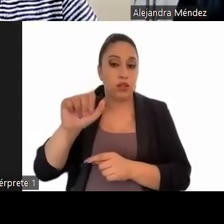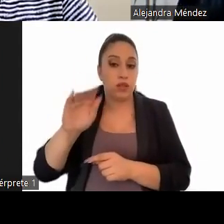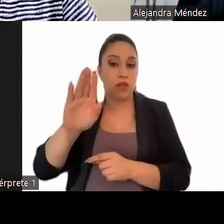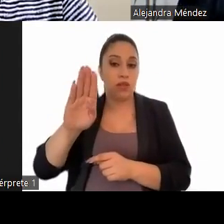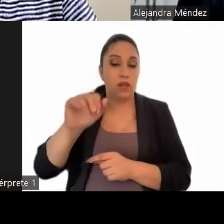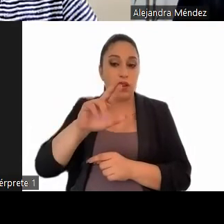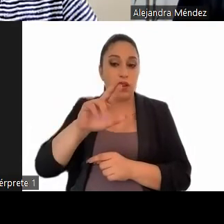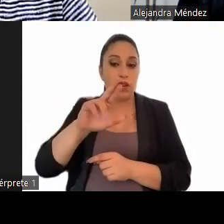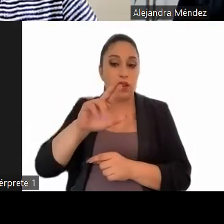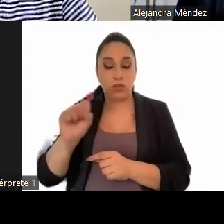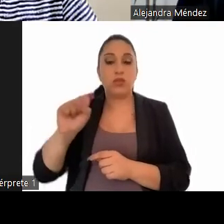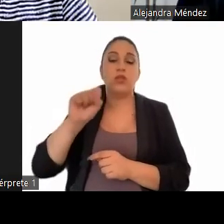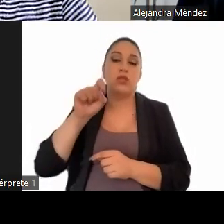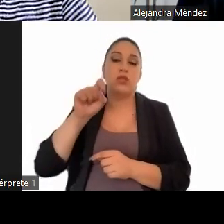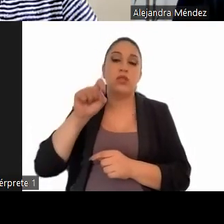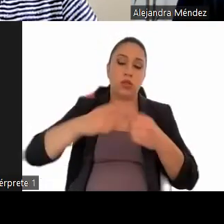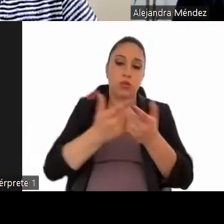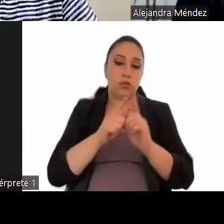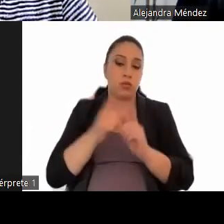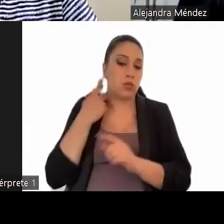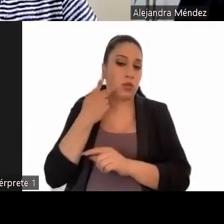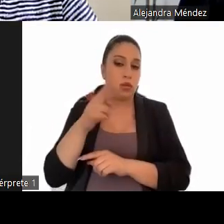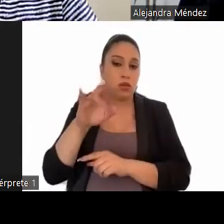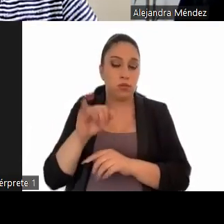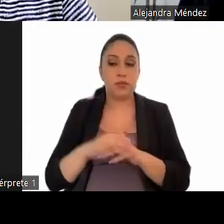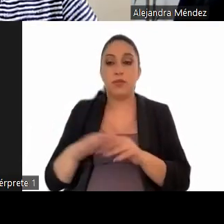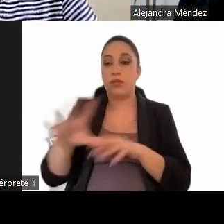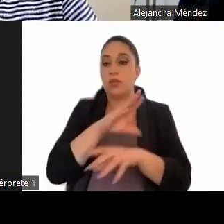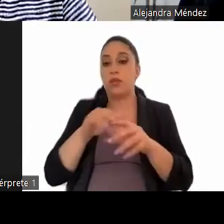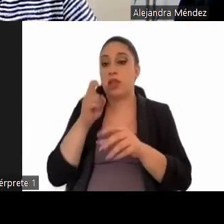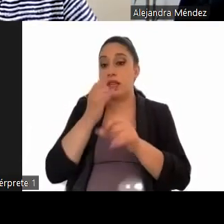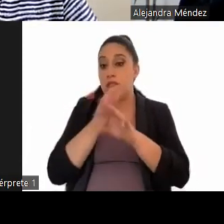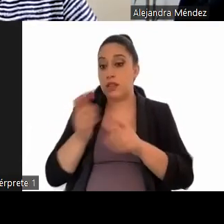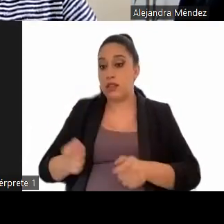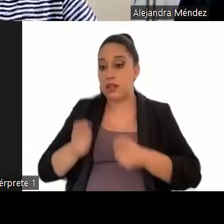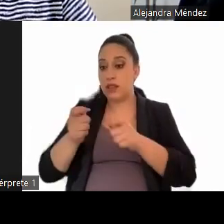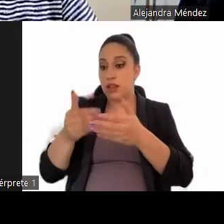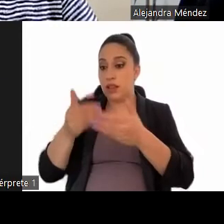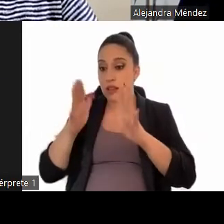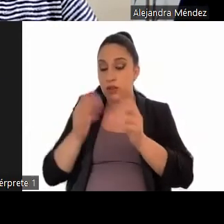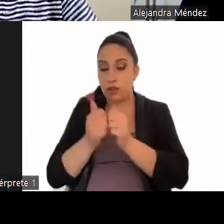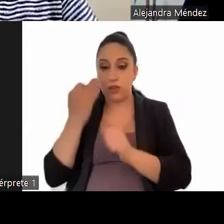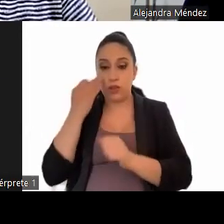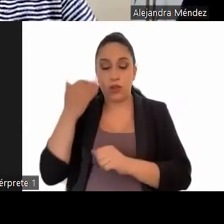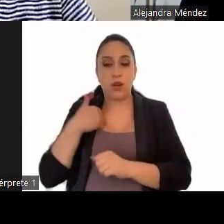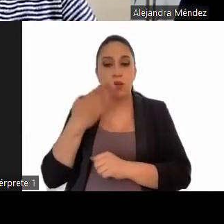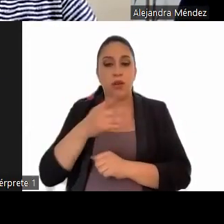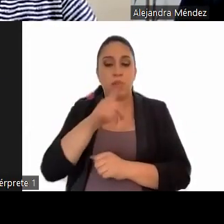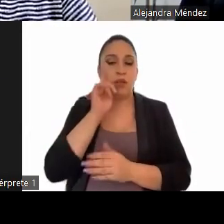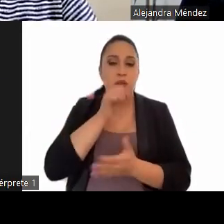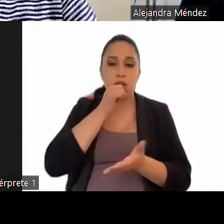diputada secretaria. Toda vez que el documento de referencia ha sido distribuido con anterioridad, solicito atentamente someterlo a